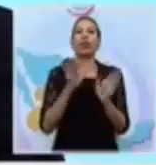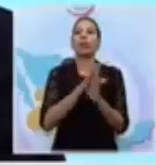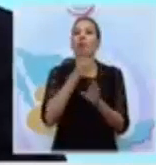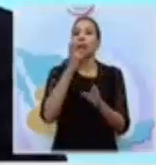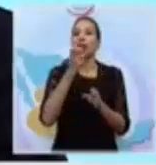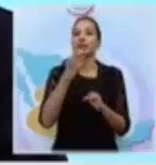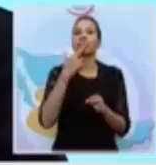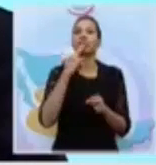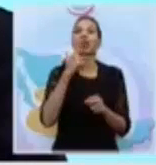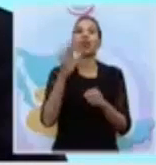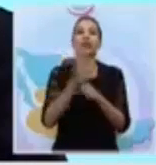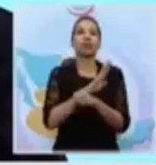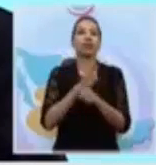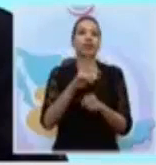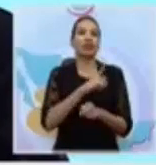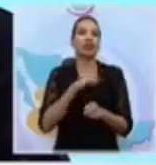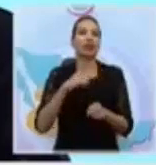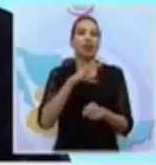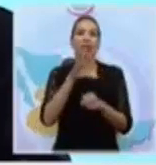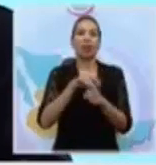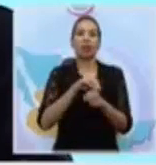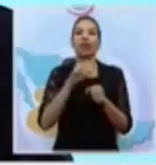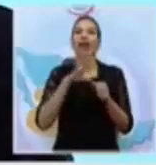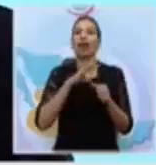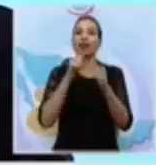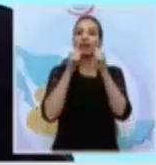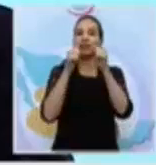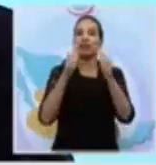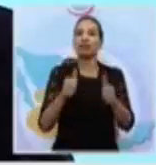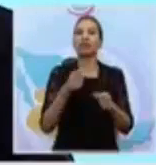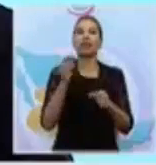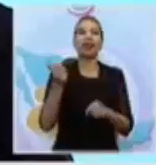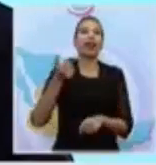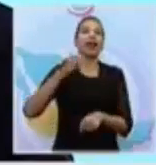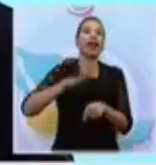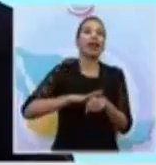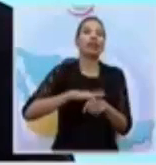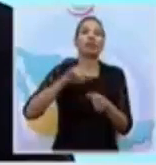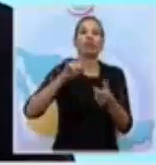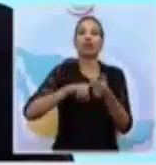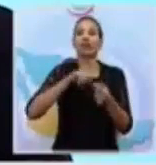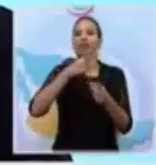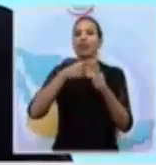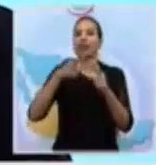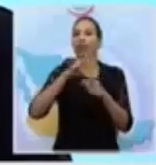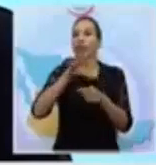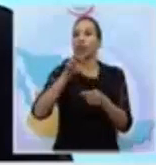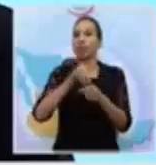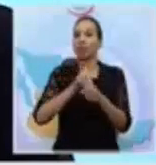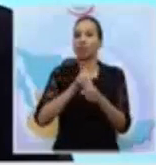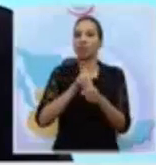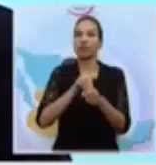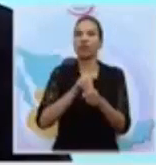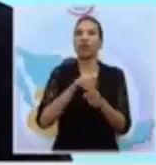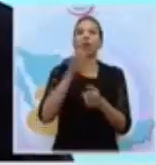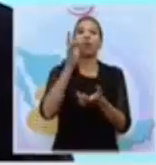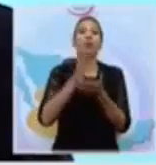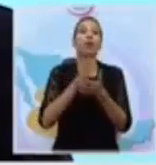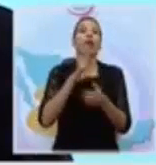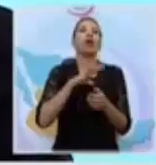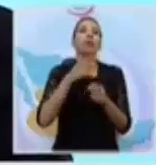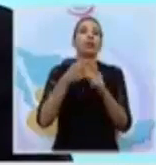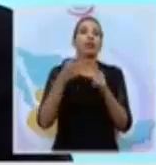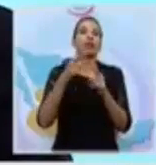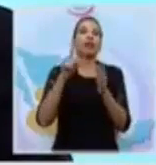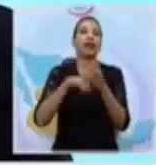estado de bienestar debe quedar conformado por la administración pública en su conjunto, no solo por los